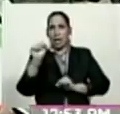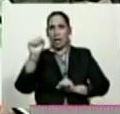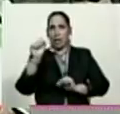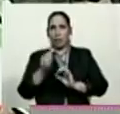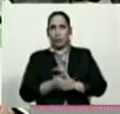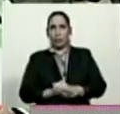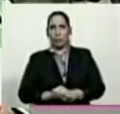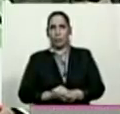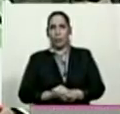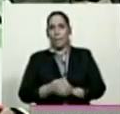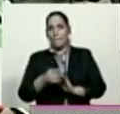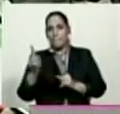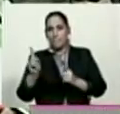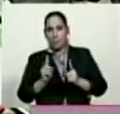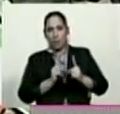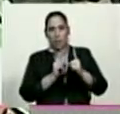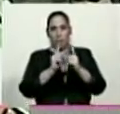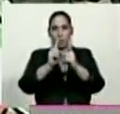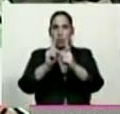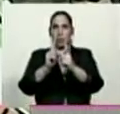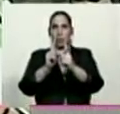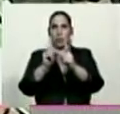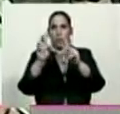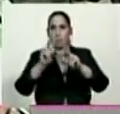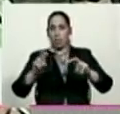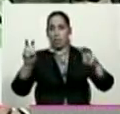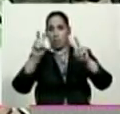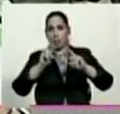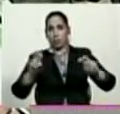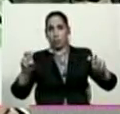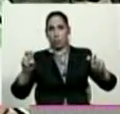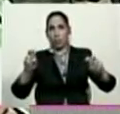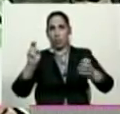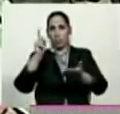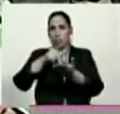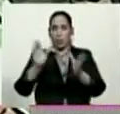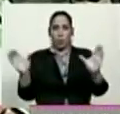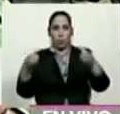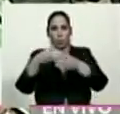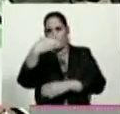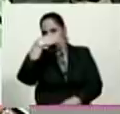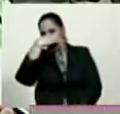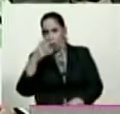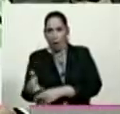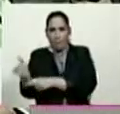Y la persecución, la investigación nos llevó a grupos armados